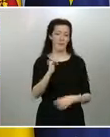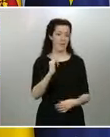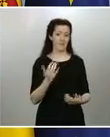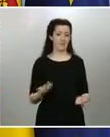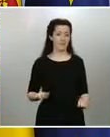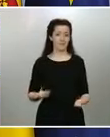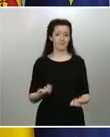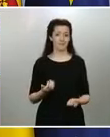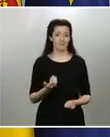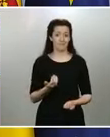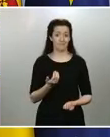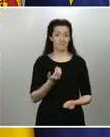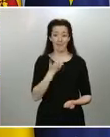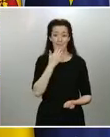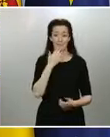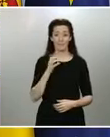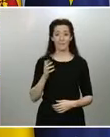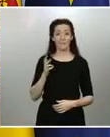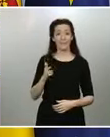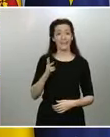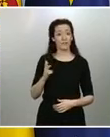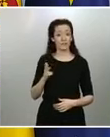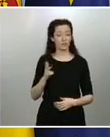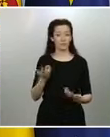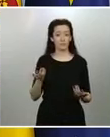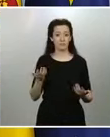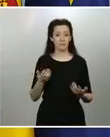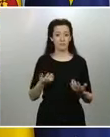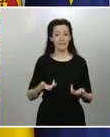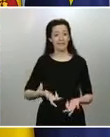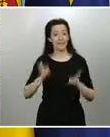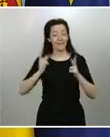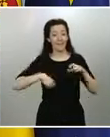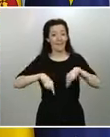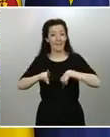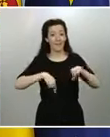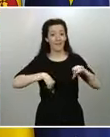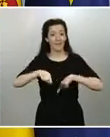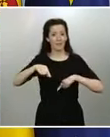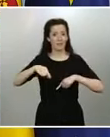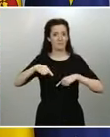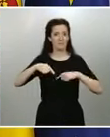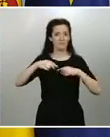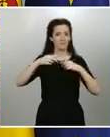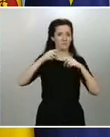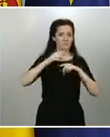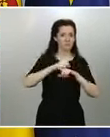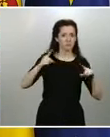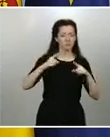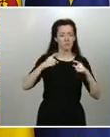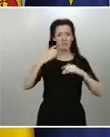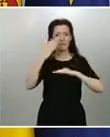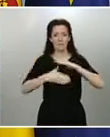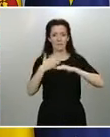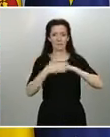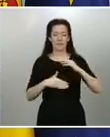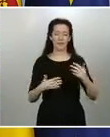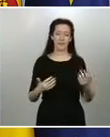la libertad de circulación y solo un instrumento con el mismo rango constitucional